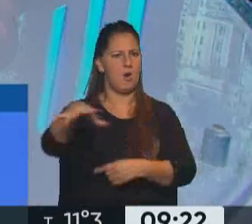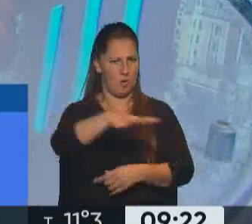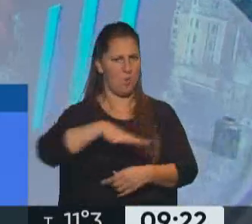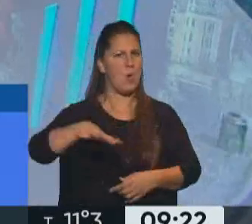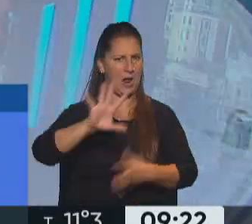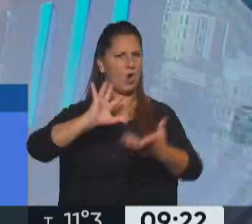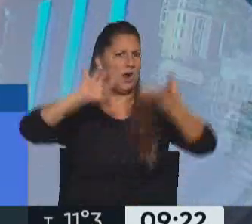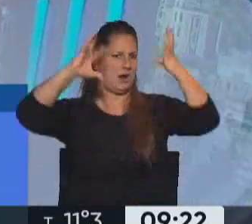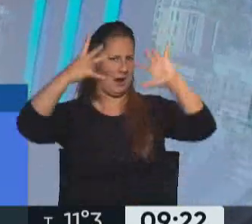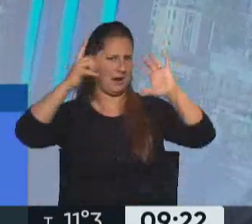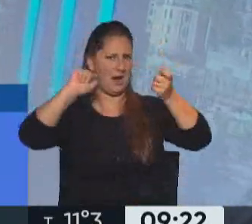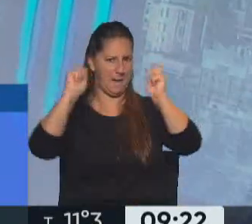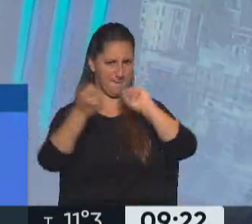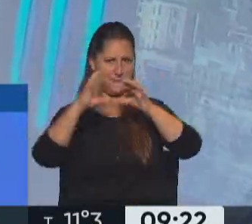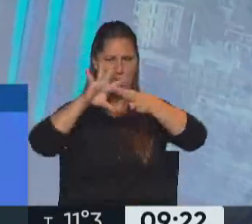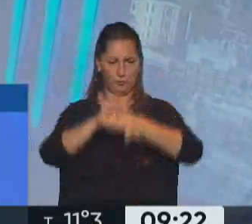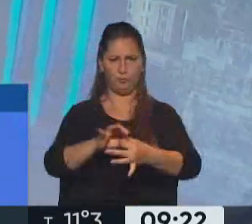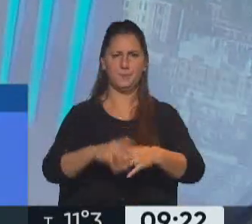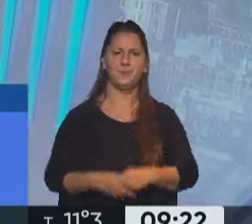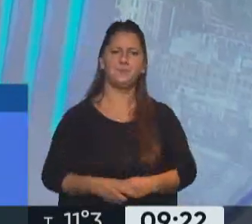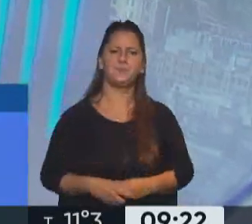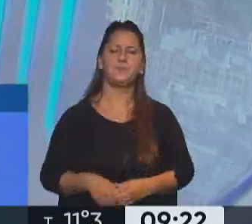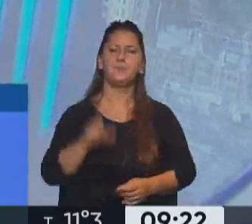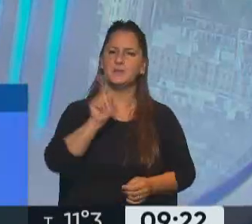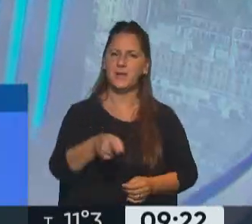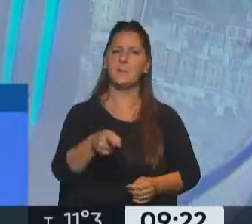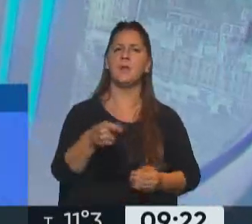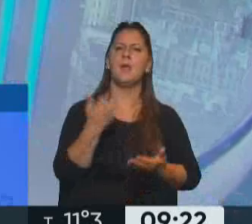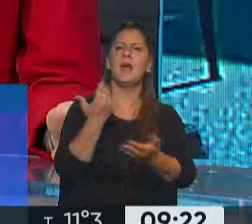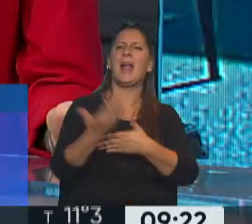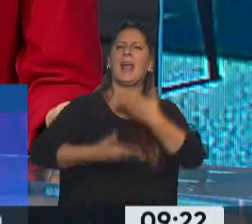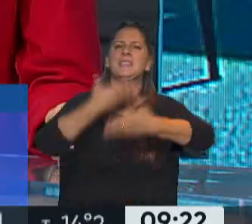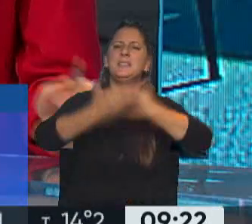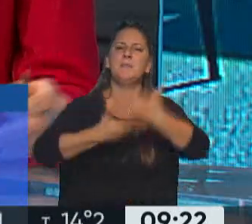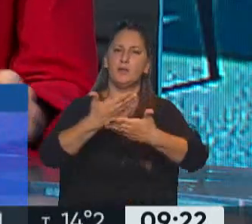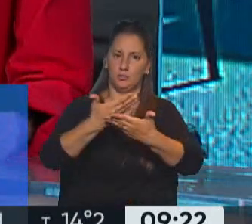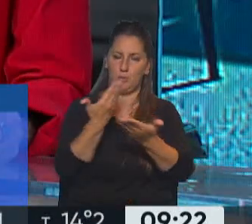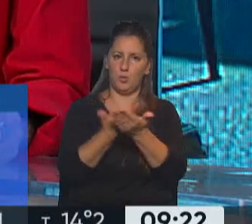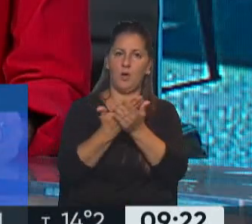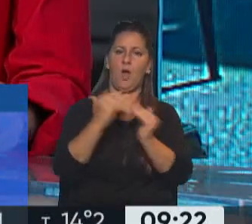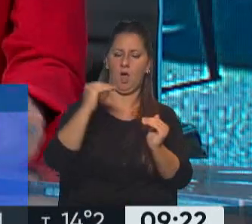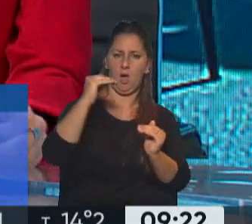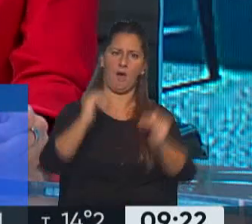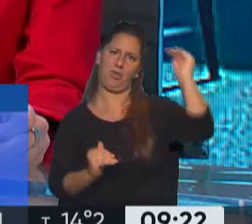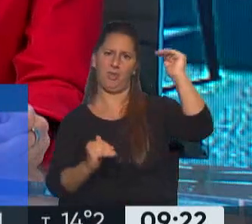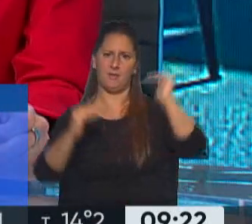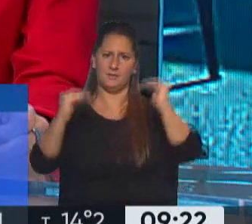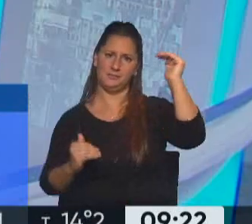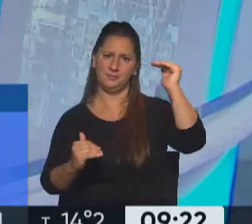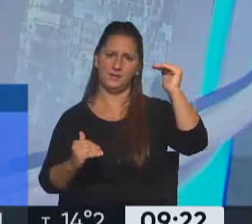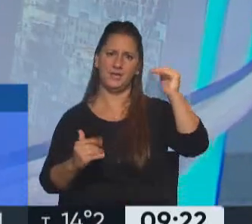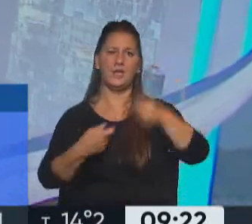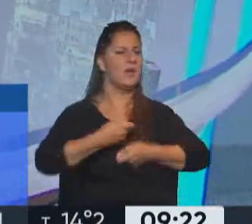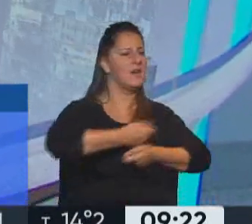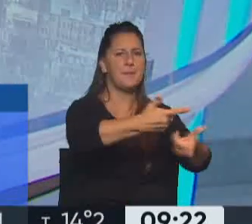también de agenda internacional. Ahora, Nahuel, también el crecimiento plantea otros aspectos, la inequidad y la distribución, y el federalismo